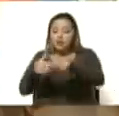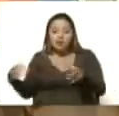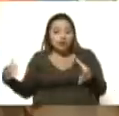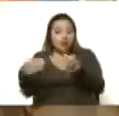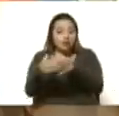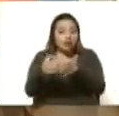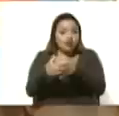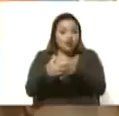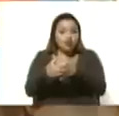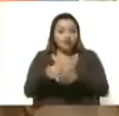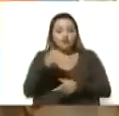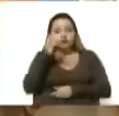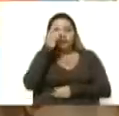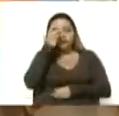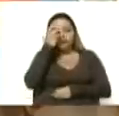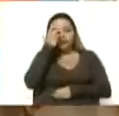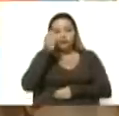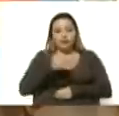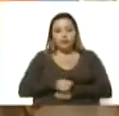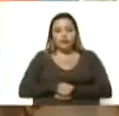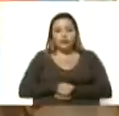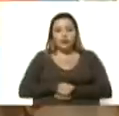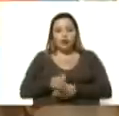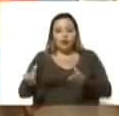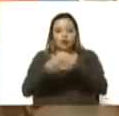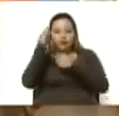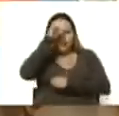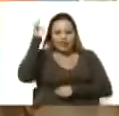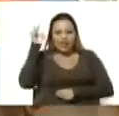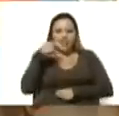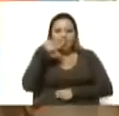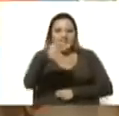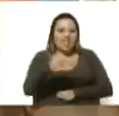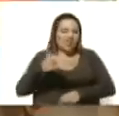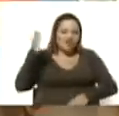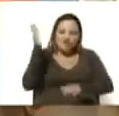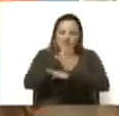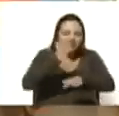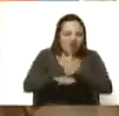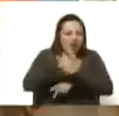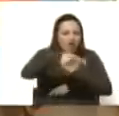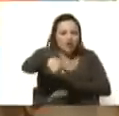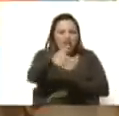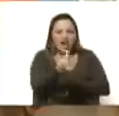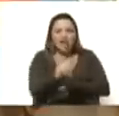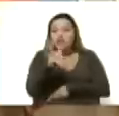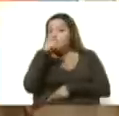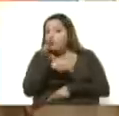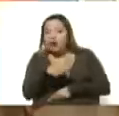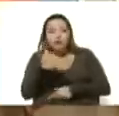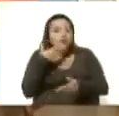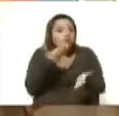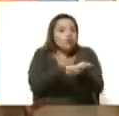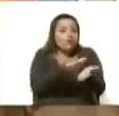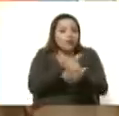sin pruebas de la manera más cobarde y criminal y delictiva de llevar al Estado venezolano a